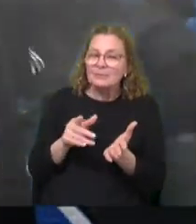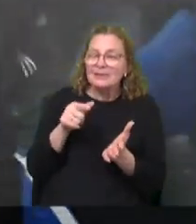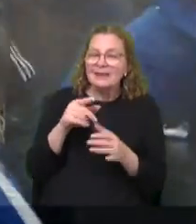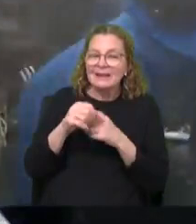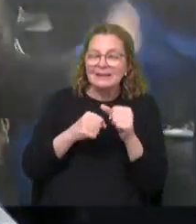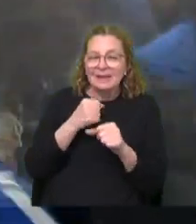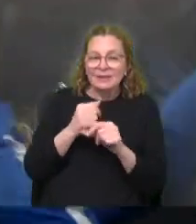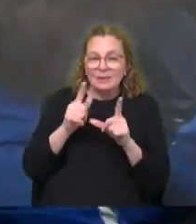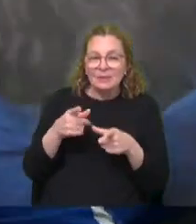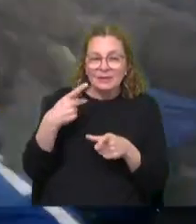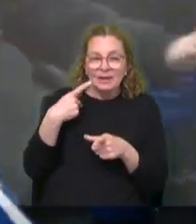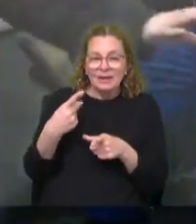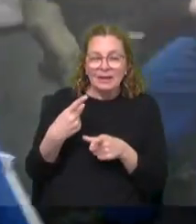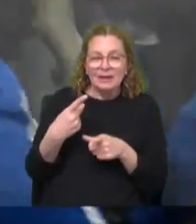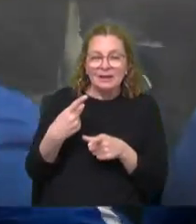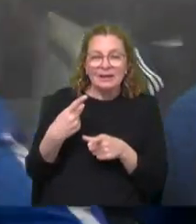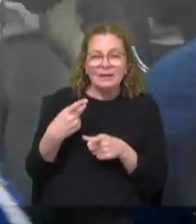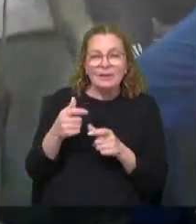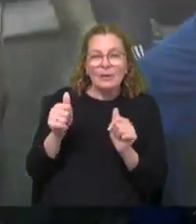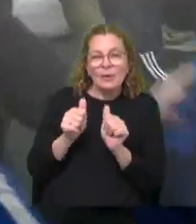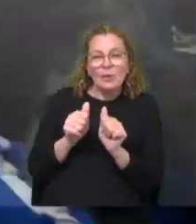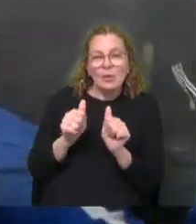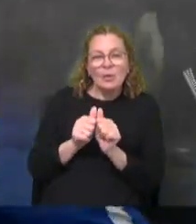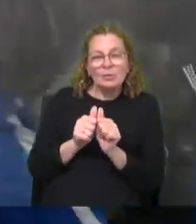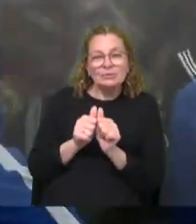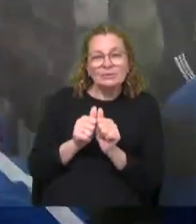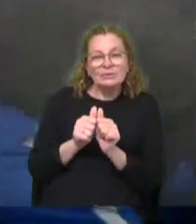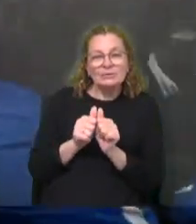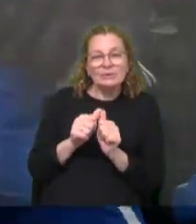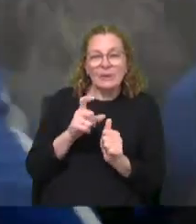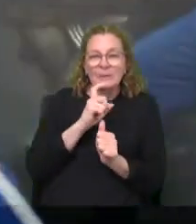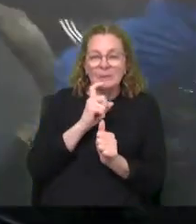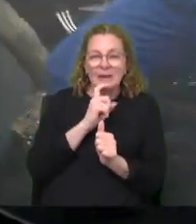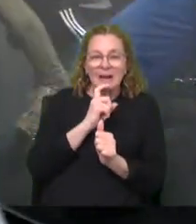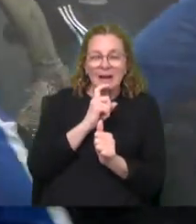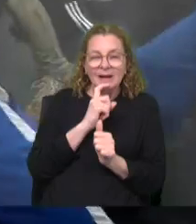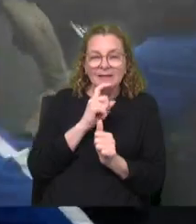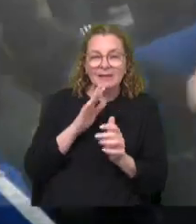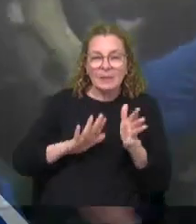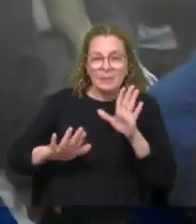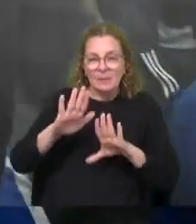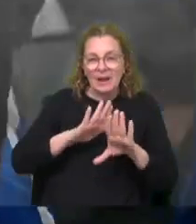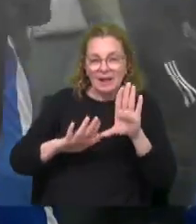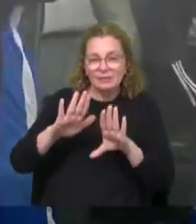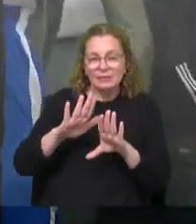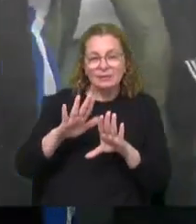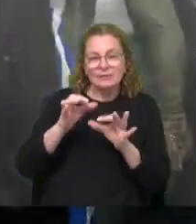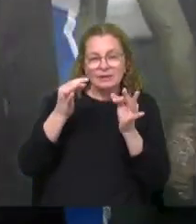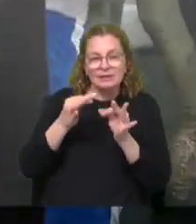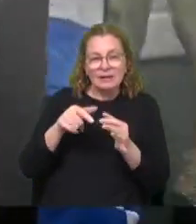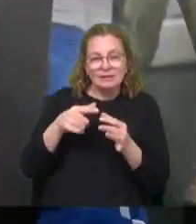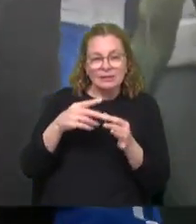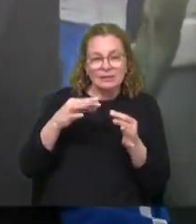estoy también con la directora, que es Javiera Fuentes. Juntes estamos desde marzo, estamos preparándonos. En realidad esta